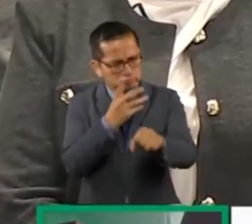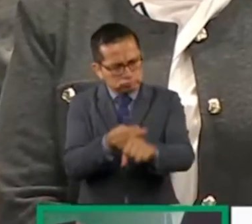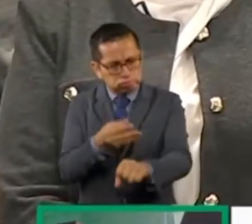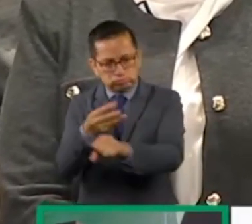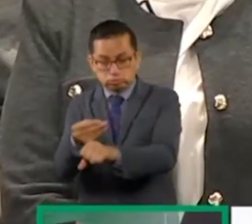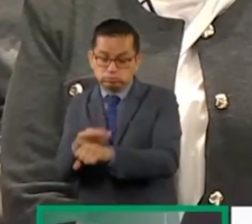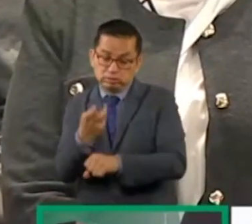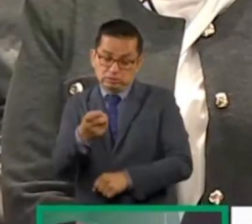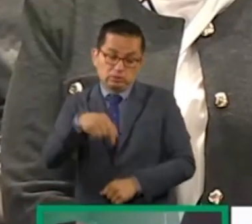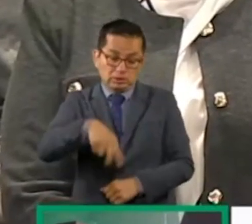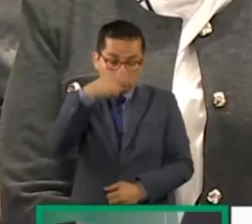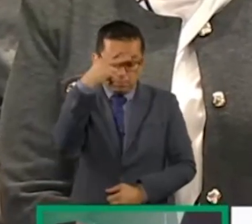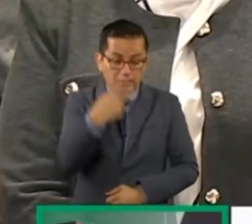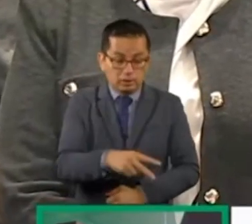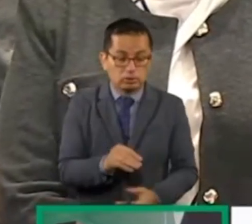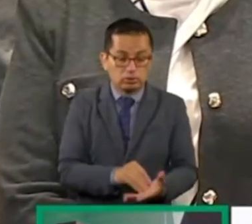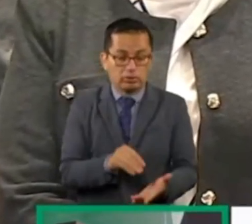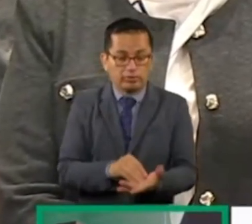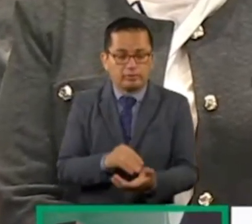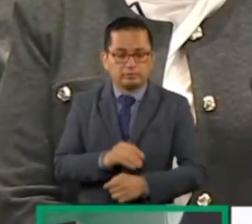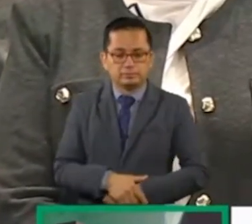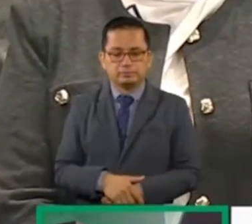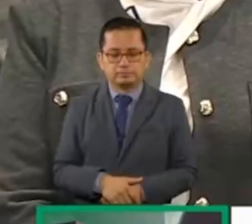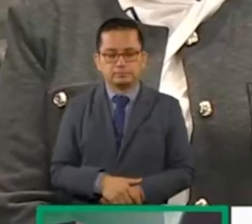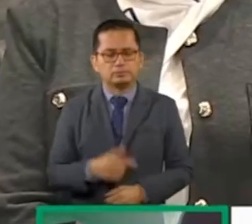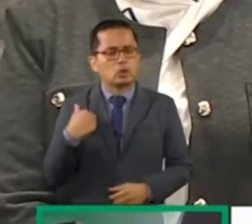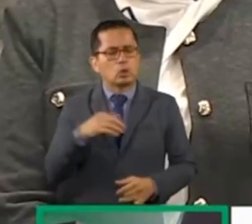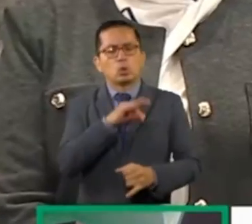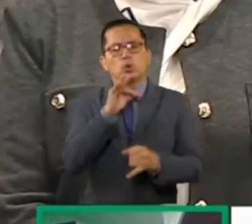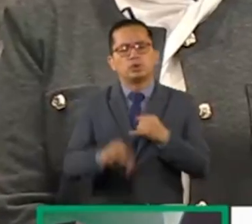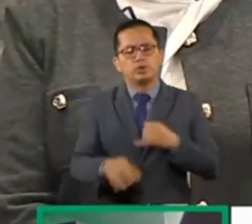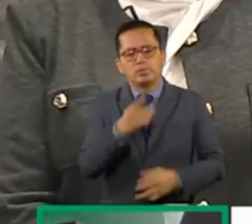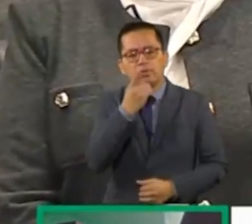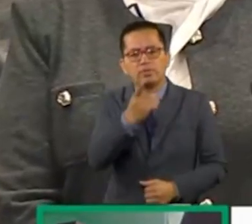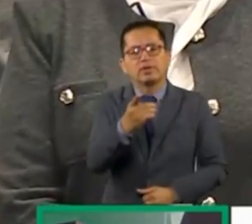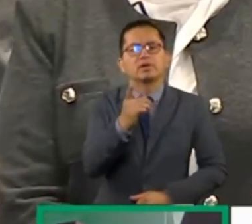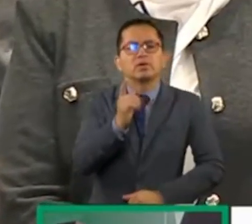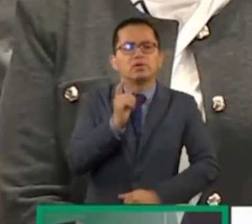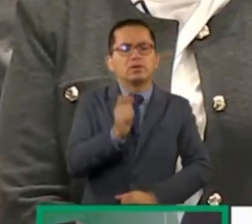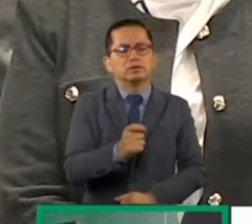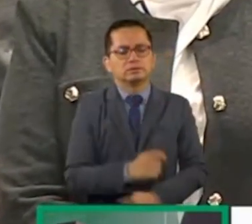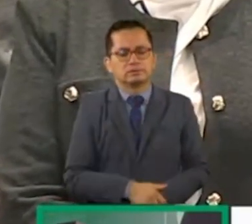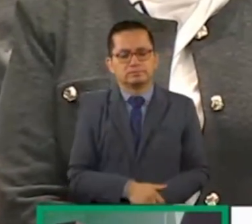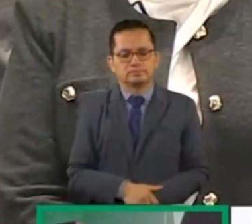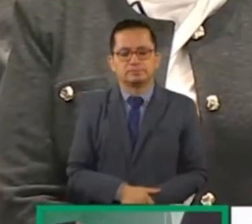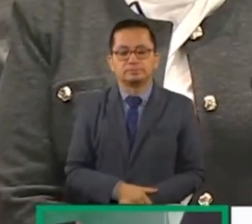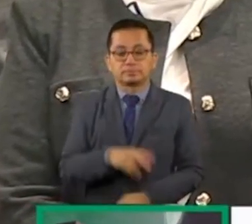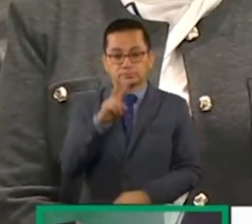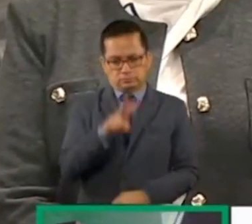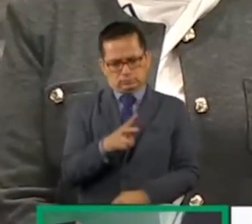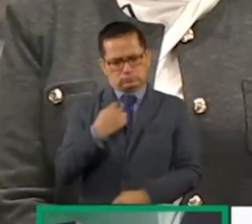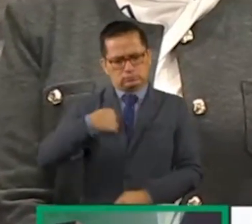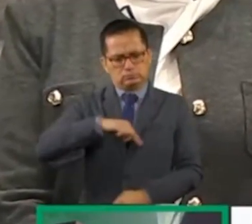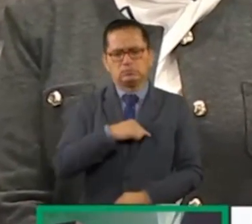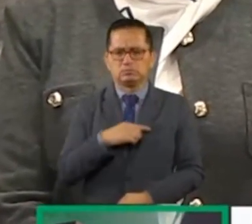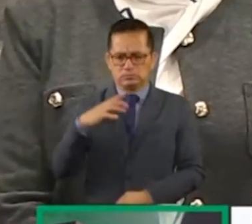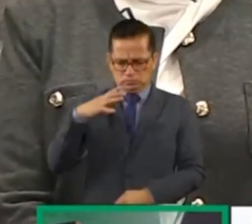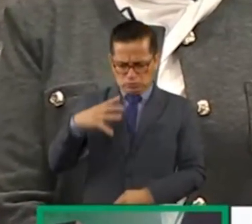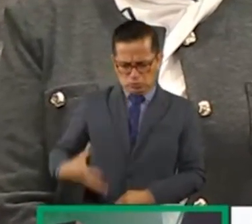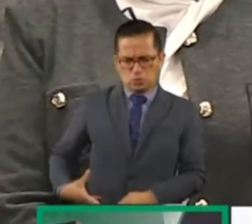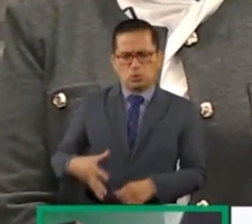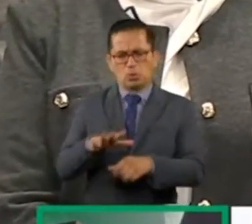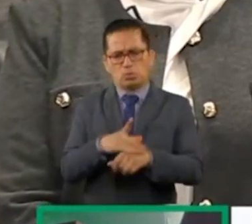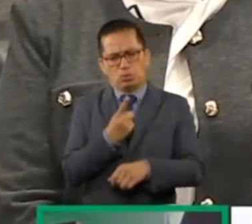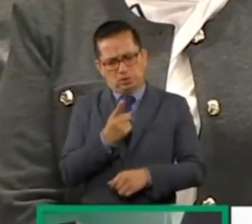aqueja. Concluyo, diputado presidente, afirmando con la mayor de las convicciones que es un gran orgullo formar